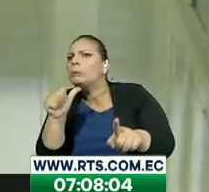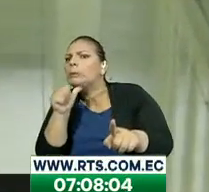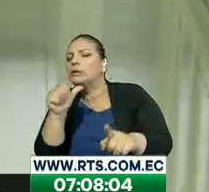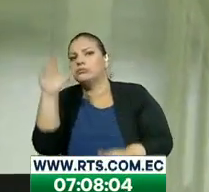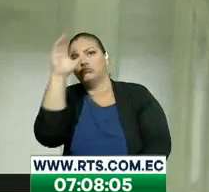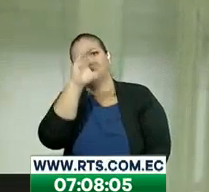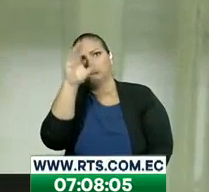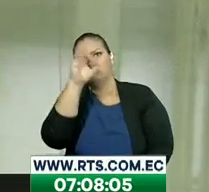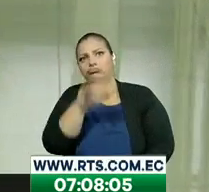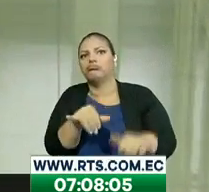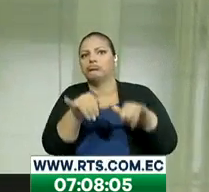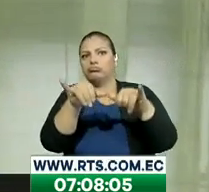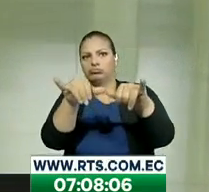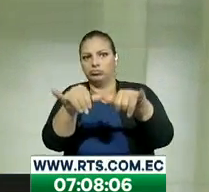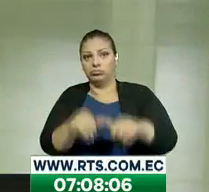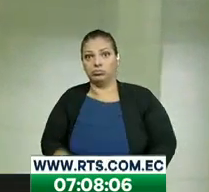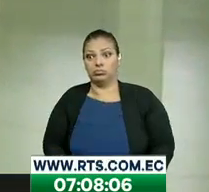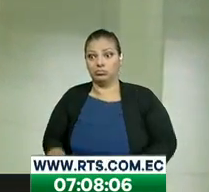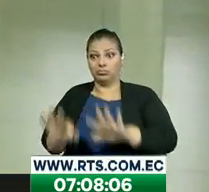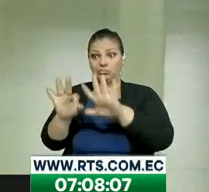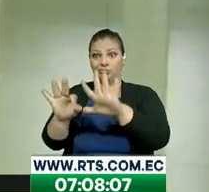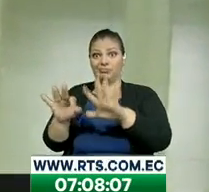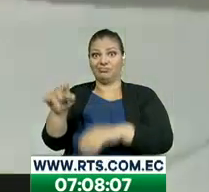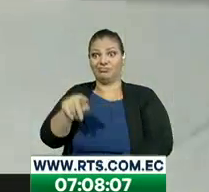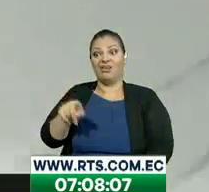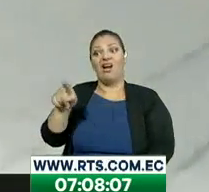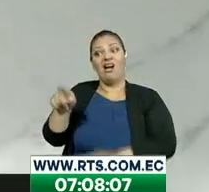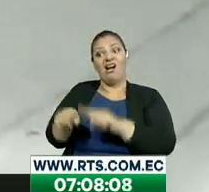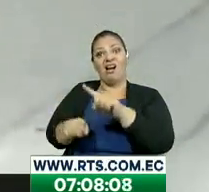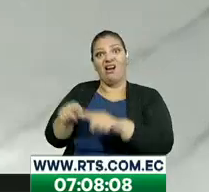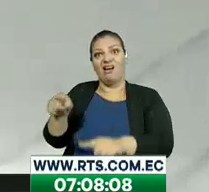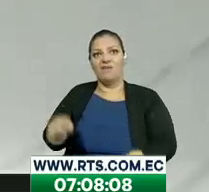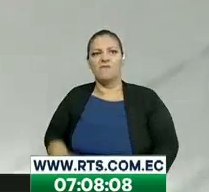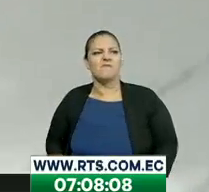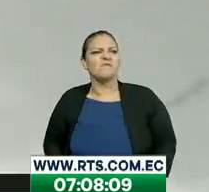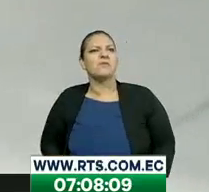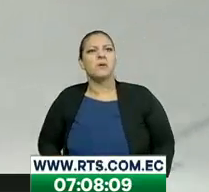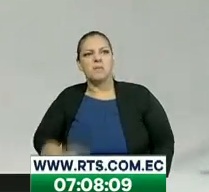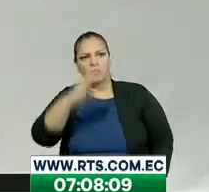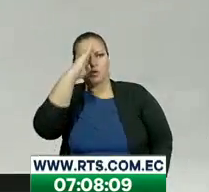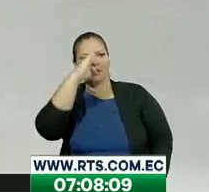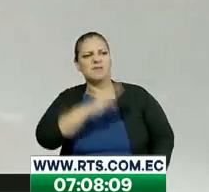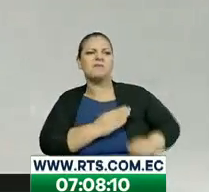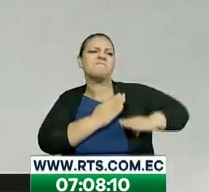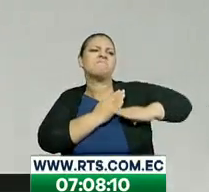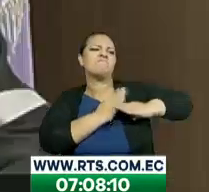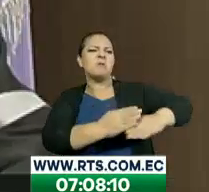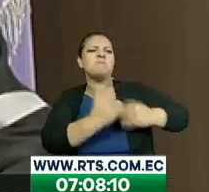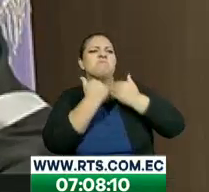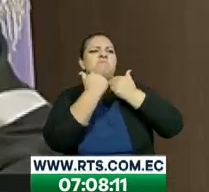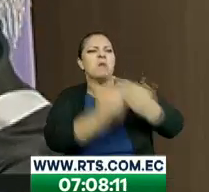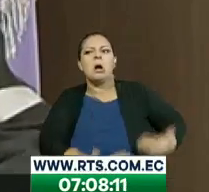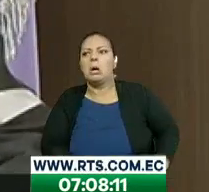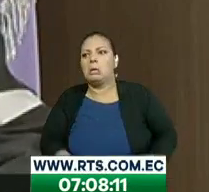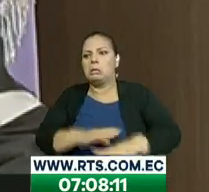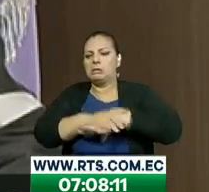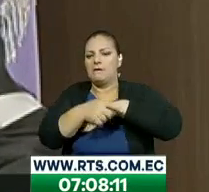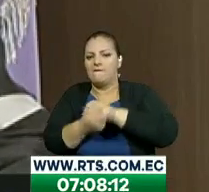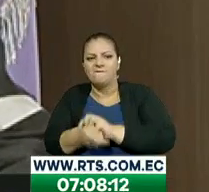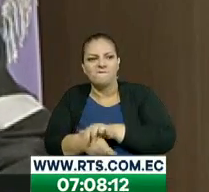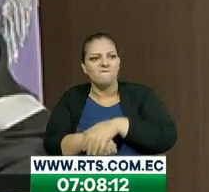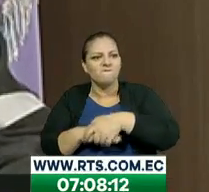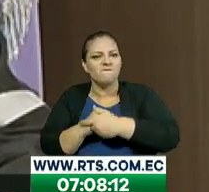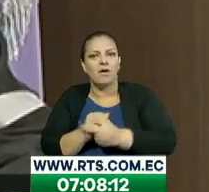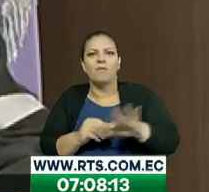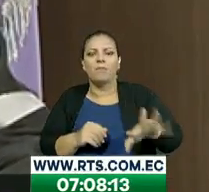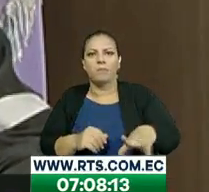también por otros delitos, entre ellos ataque y resistencia y delincuencia organizada. 3 de ellos reconocen que han sido